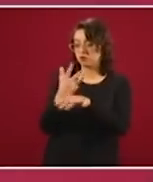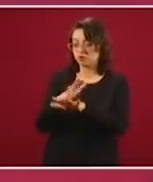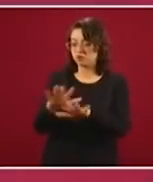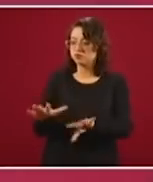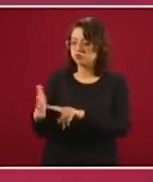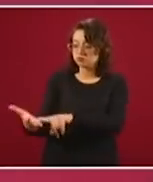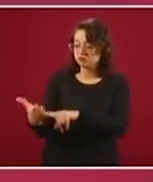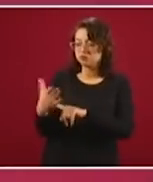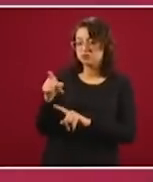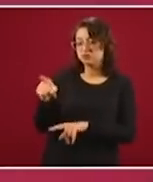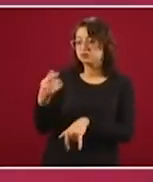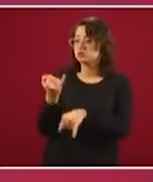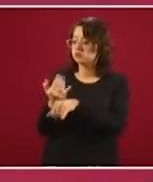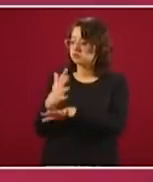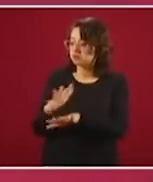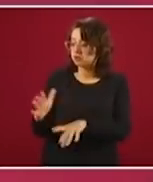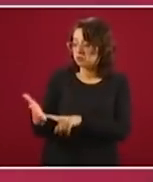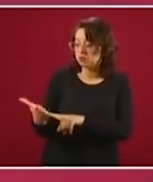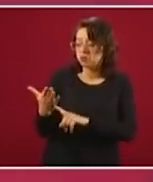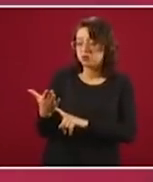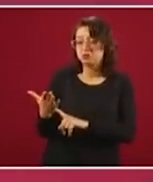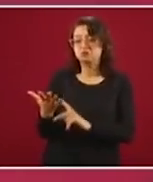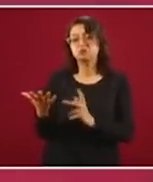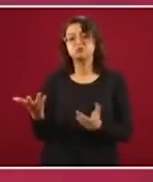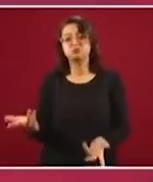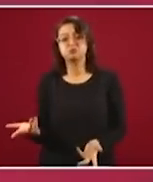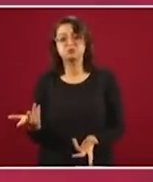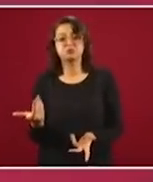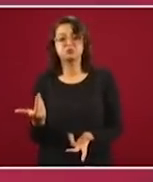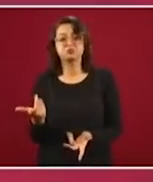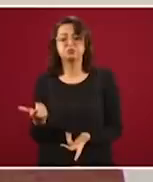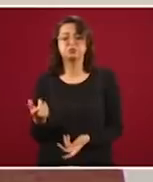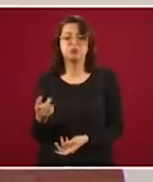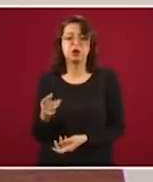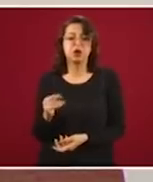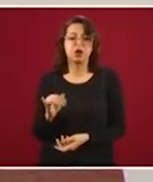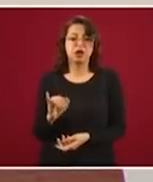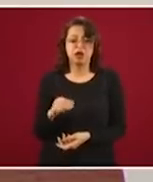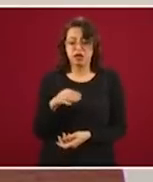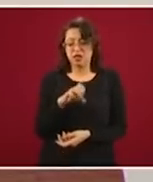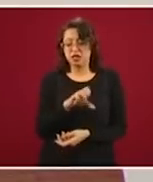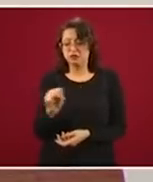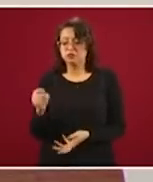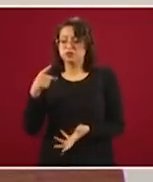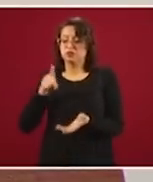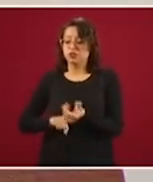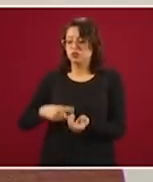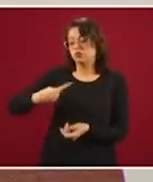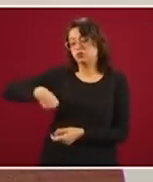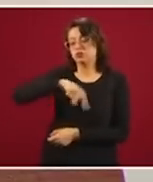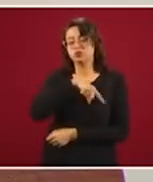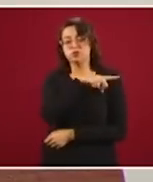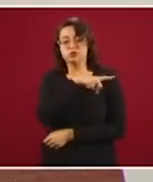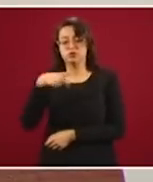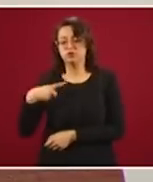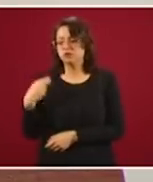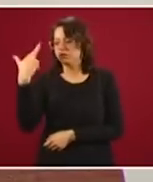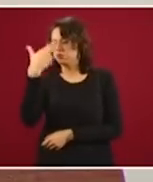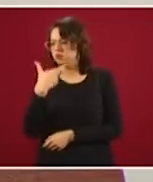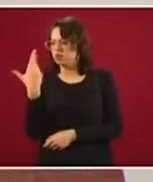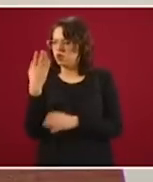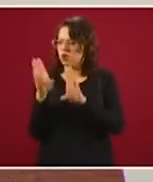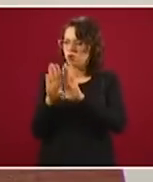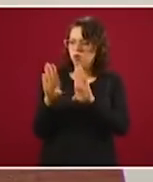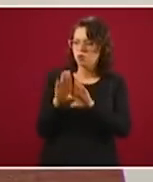una información, pues de alguna manera interna, que nosotros teníamos que verificar cuál es la fuente, por